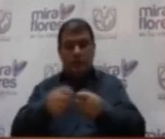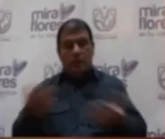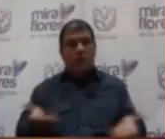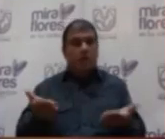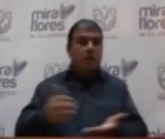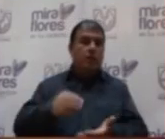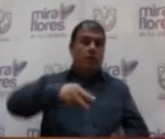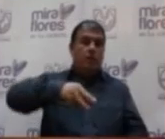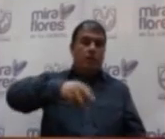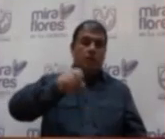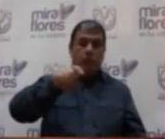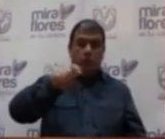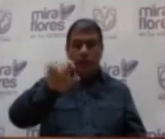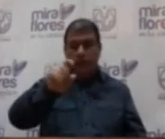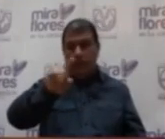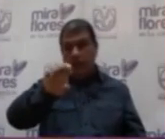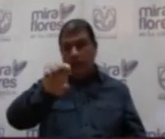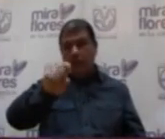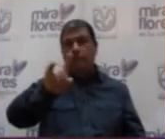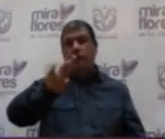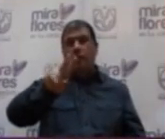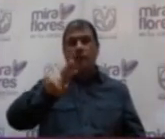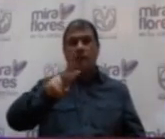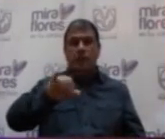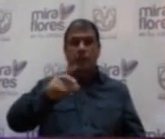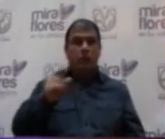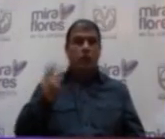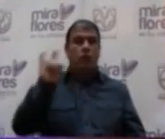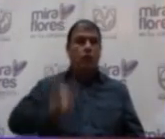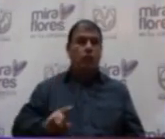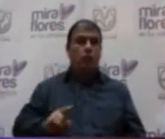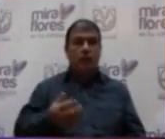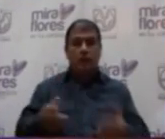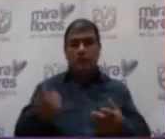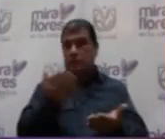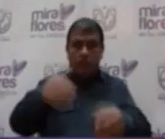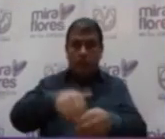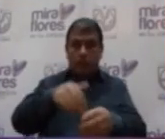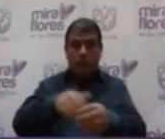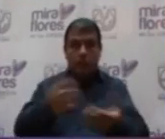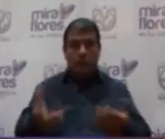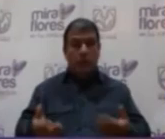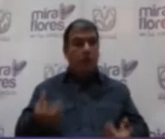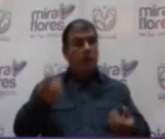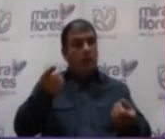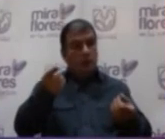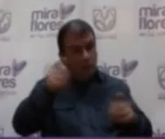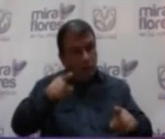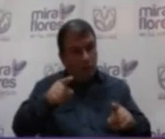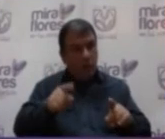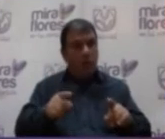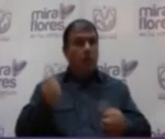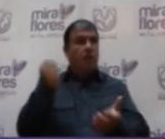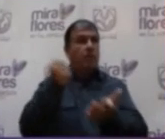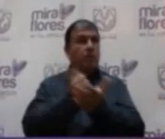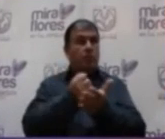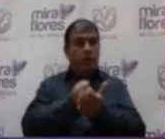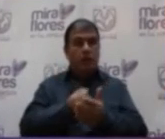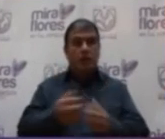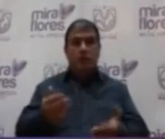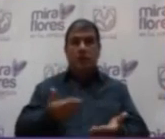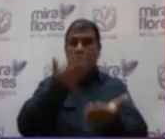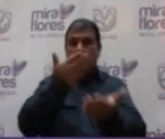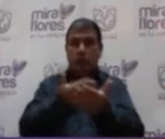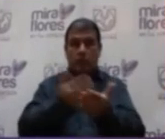de Montevideo, Uruguay. Al debate. Si no hay debate, aquellos miembros del Consejo que estén a favor de